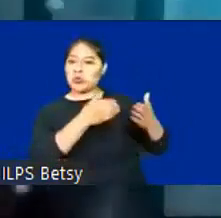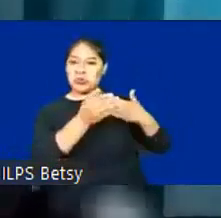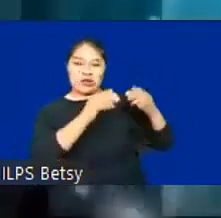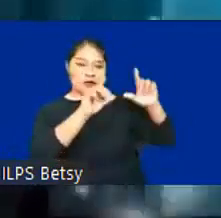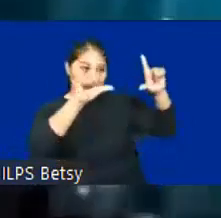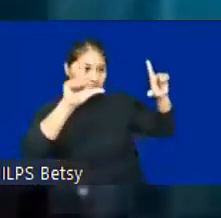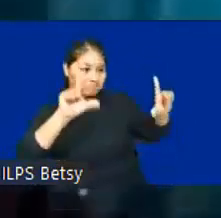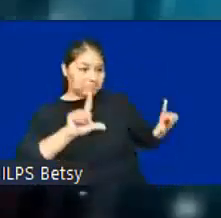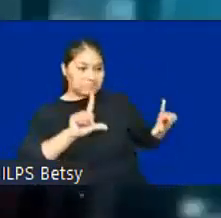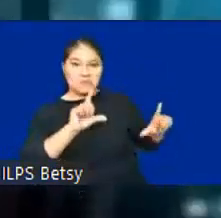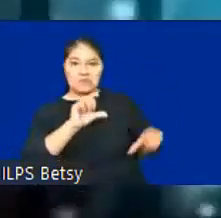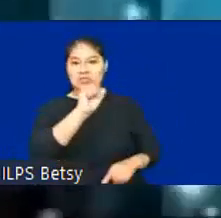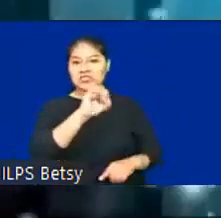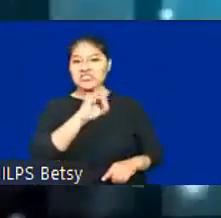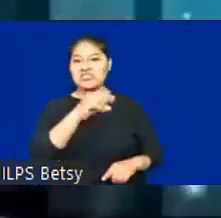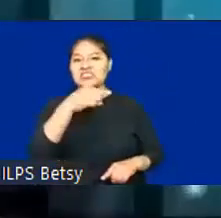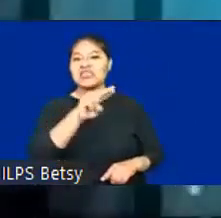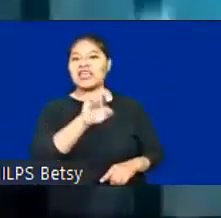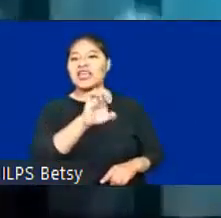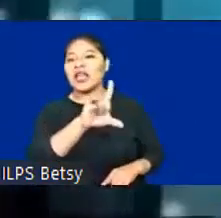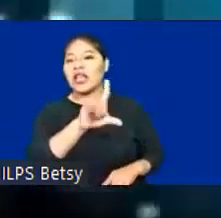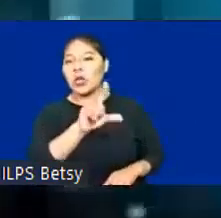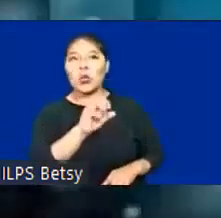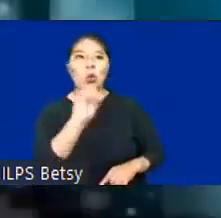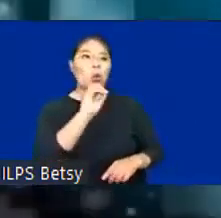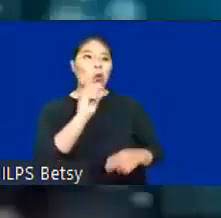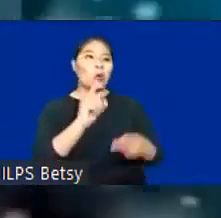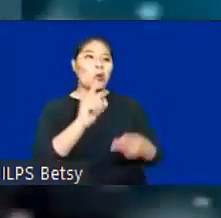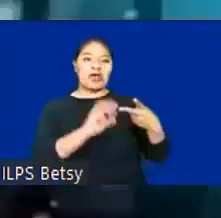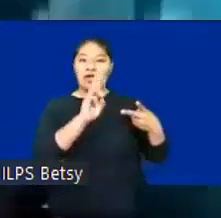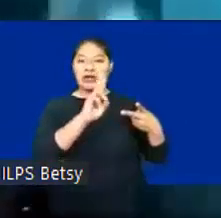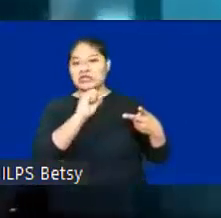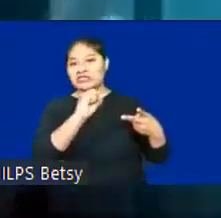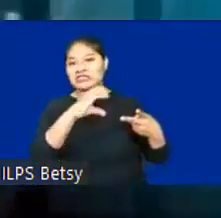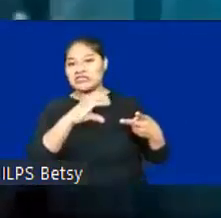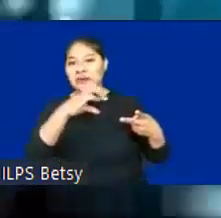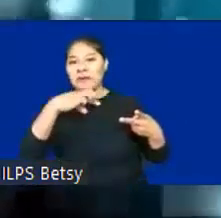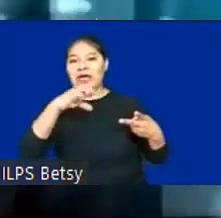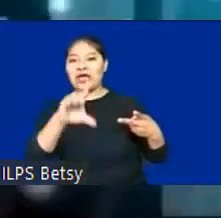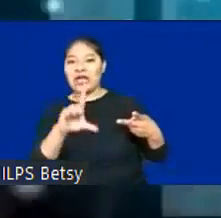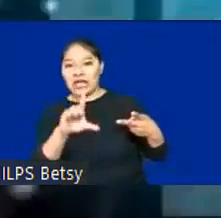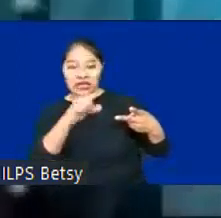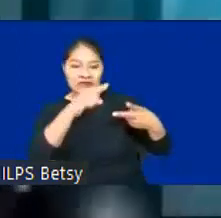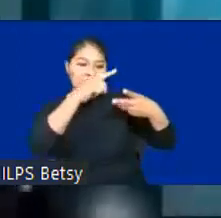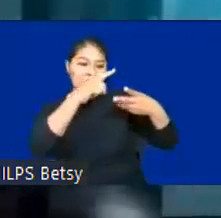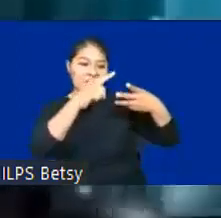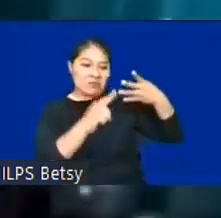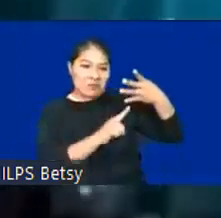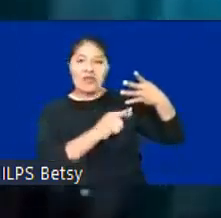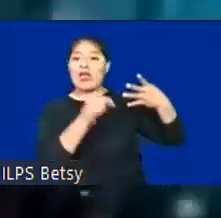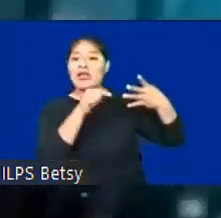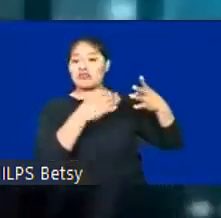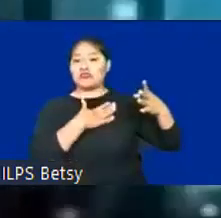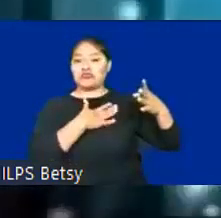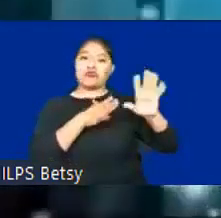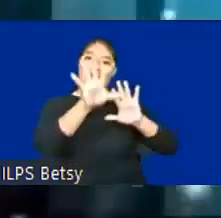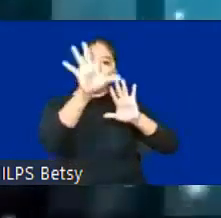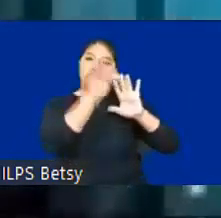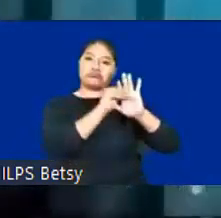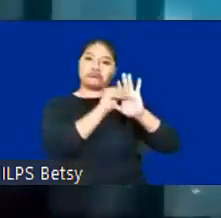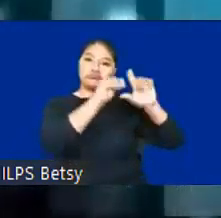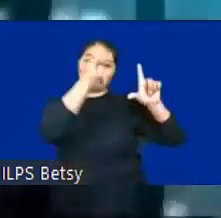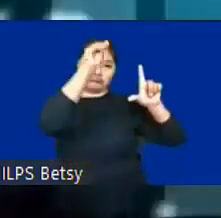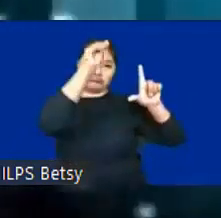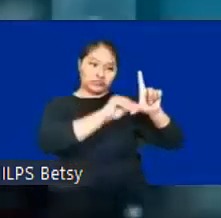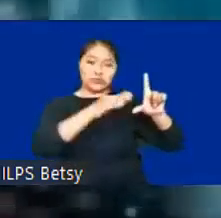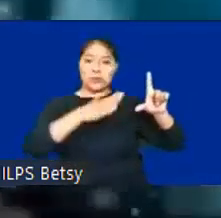través del SPRL mismo, descargar este documento y cualquier entidad que quiera validar la autenticidad de este